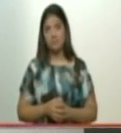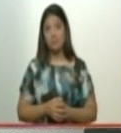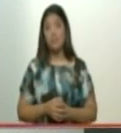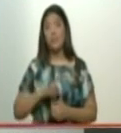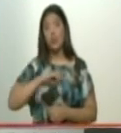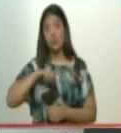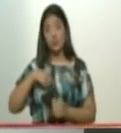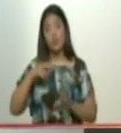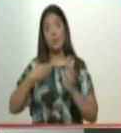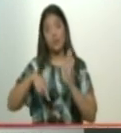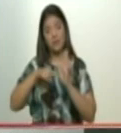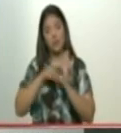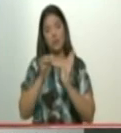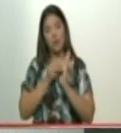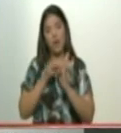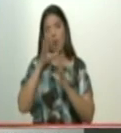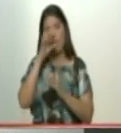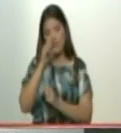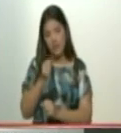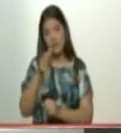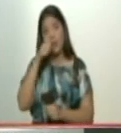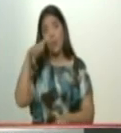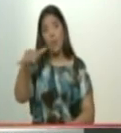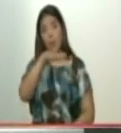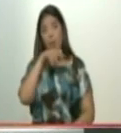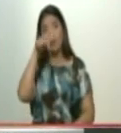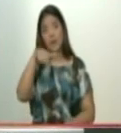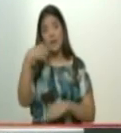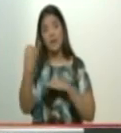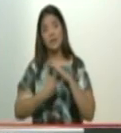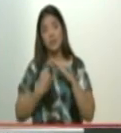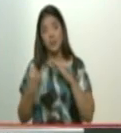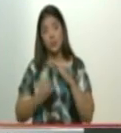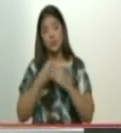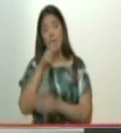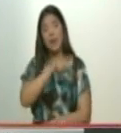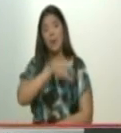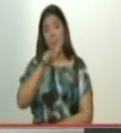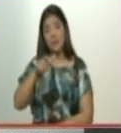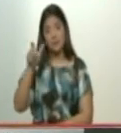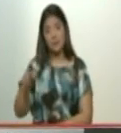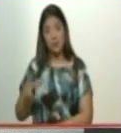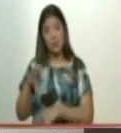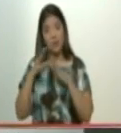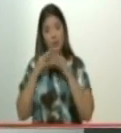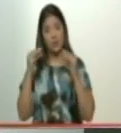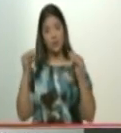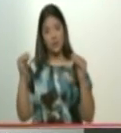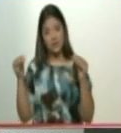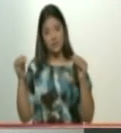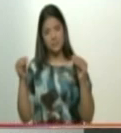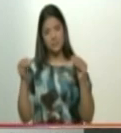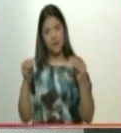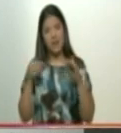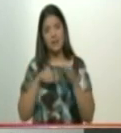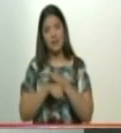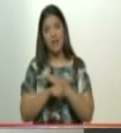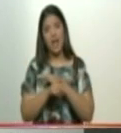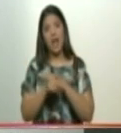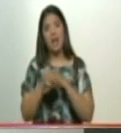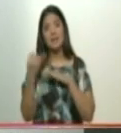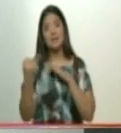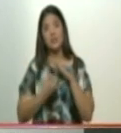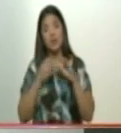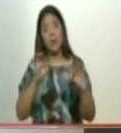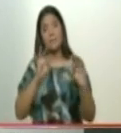la confianza que puede tener el pueblo en nuestras instituciones, en nuestros funcionarios y funcionarias, en los organismos especializados